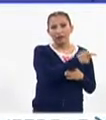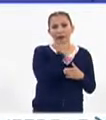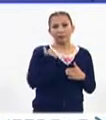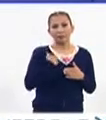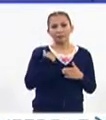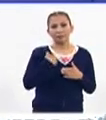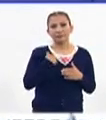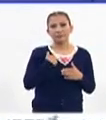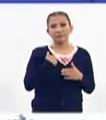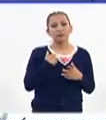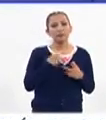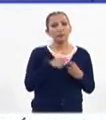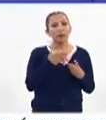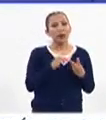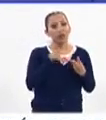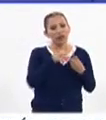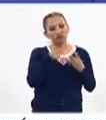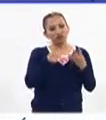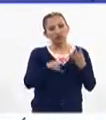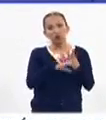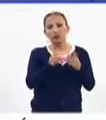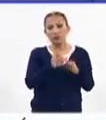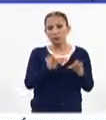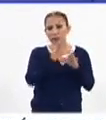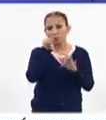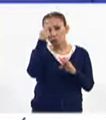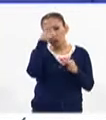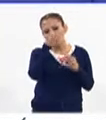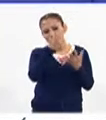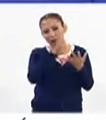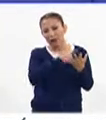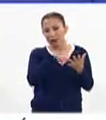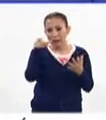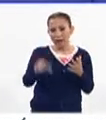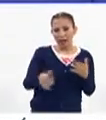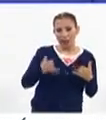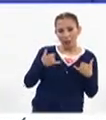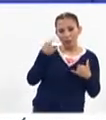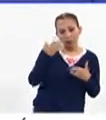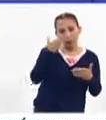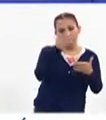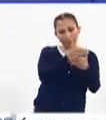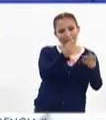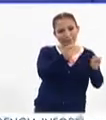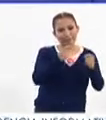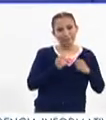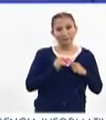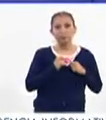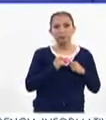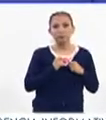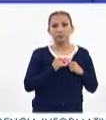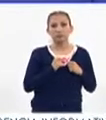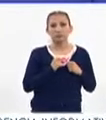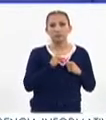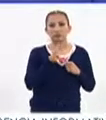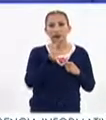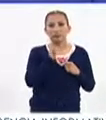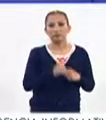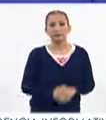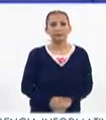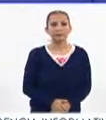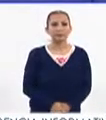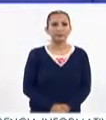a Canadá? ¿Y cuáles fueron los aspectos más importantes que tú consideras debe tener un joven para poder ser becado?